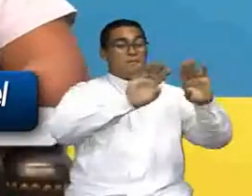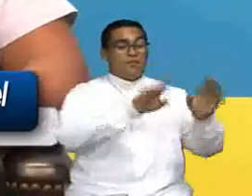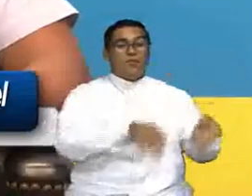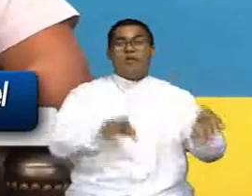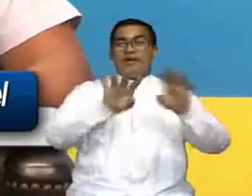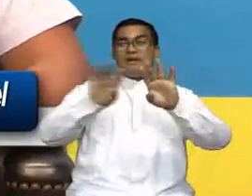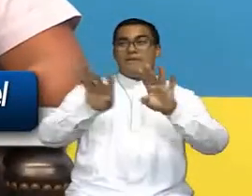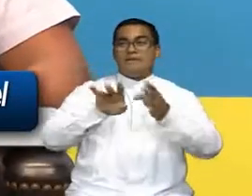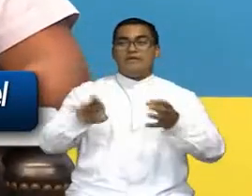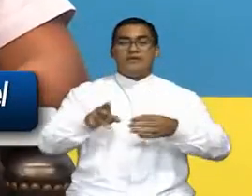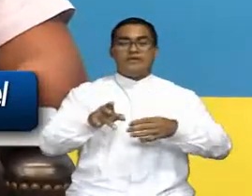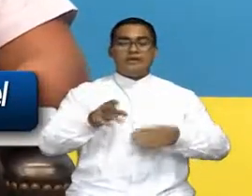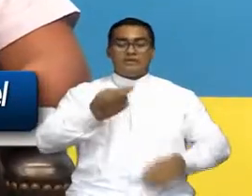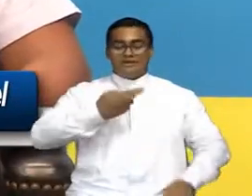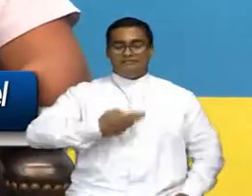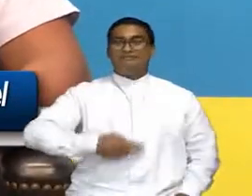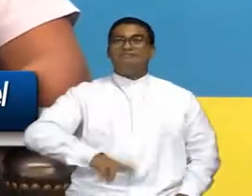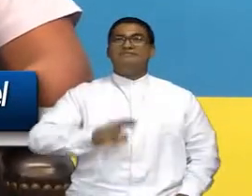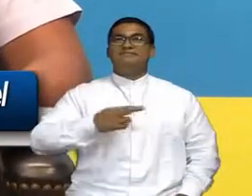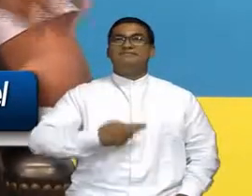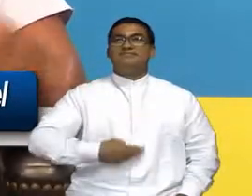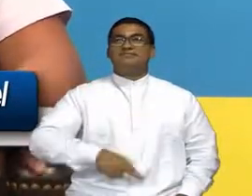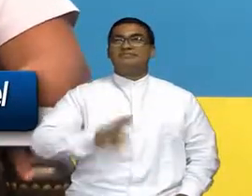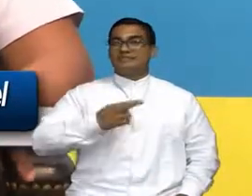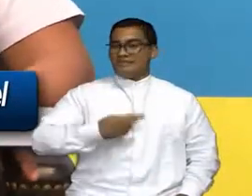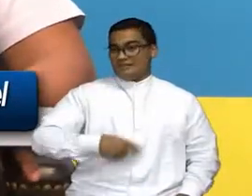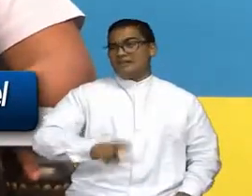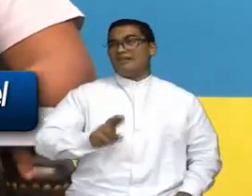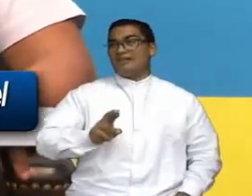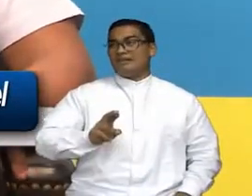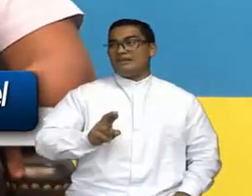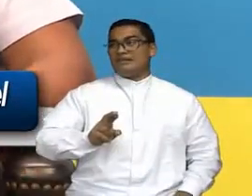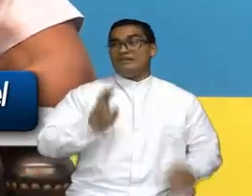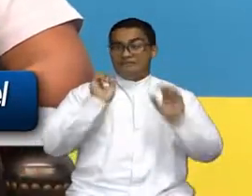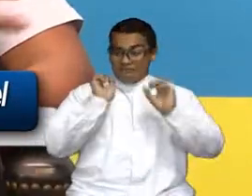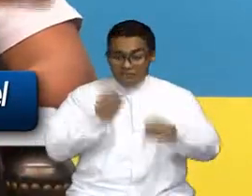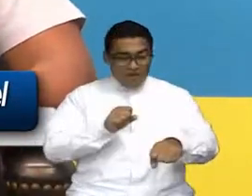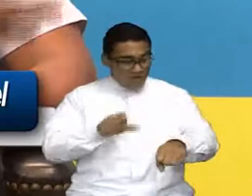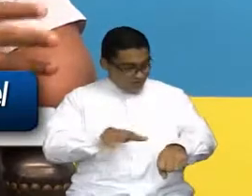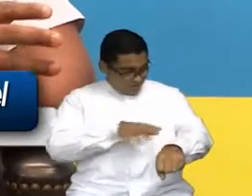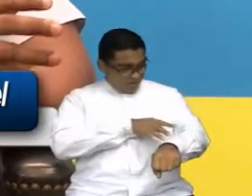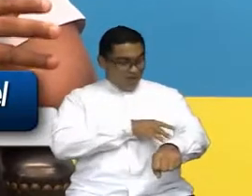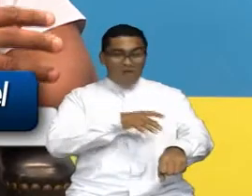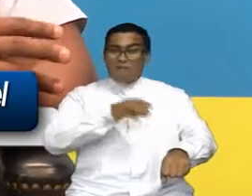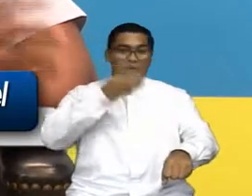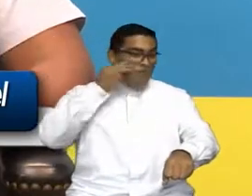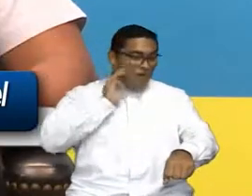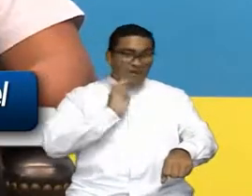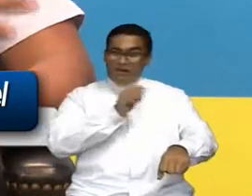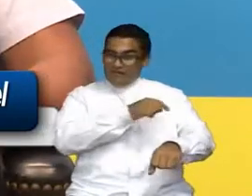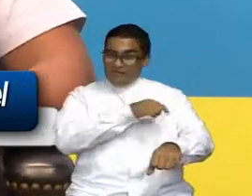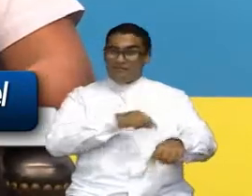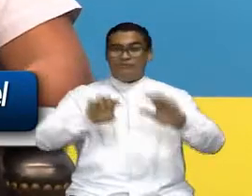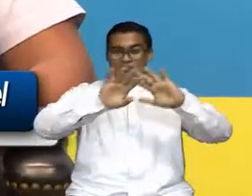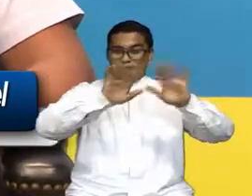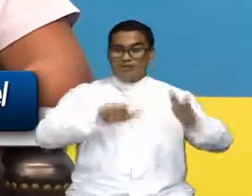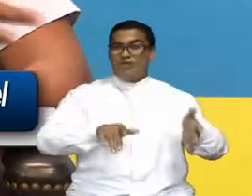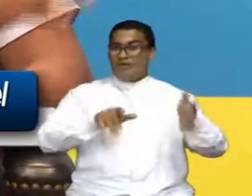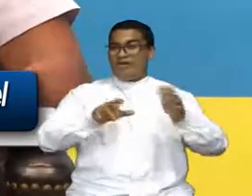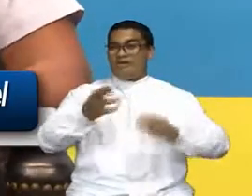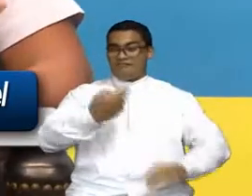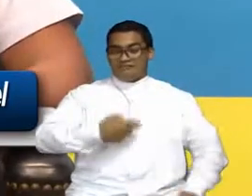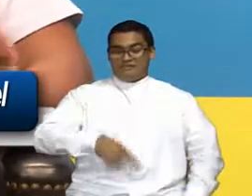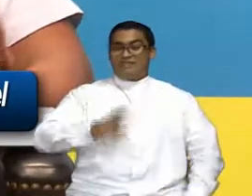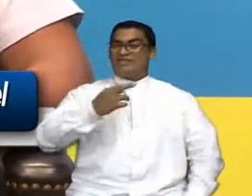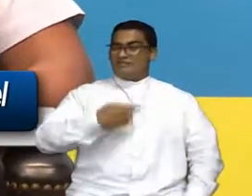en su ciclo menstrual, que puedan presentar moretones. Puede ser una causa o un factor. Esa mujer que está teniendo alteraciones